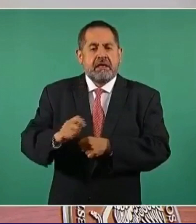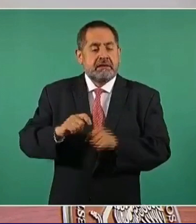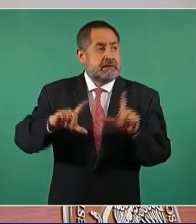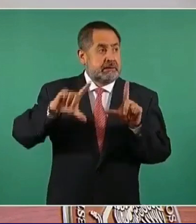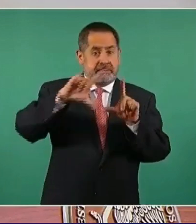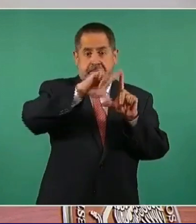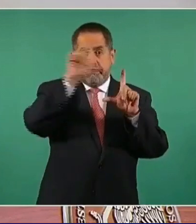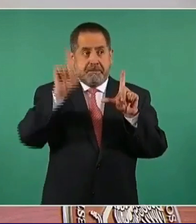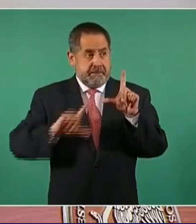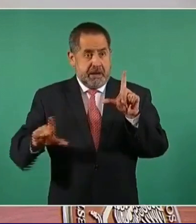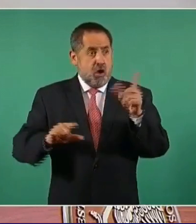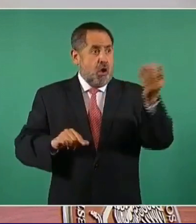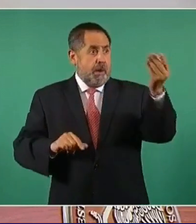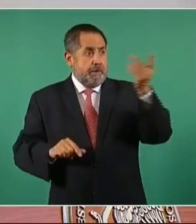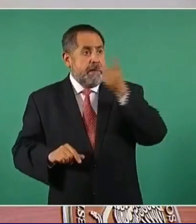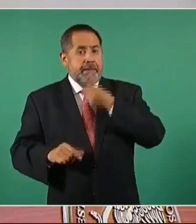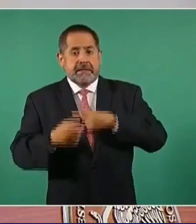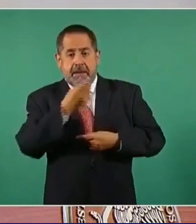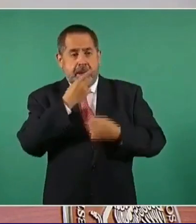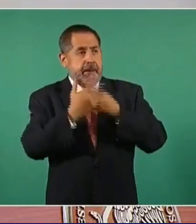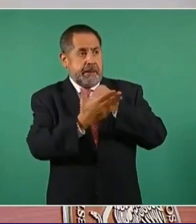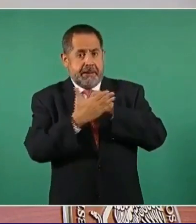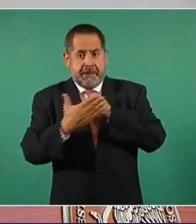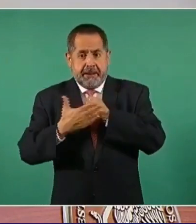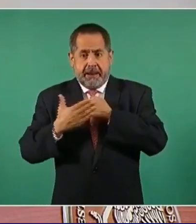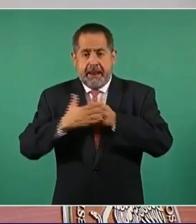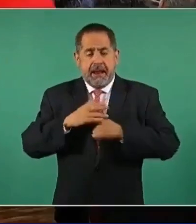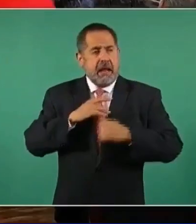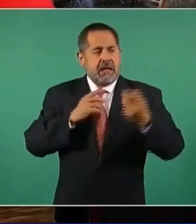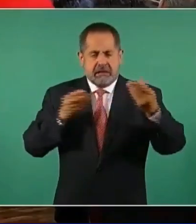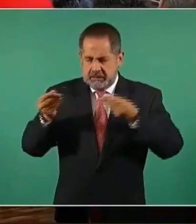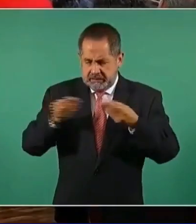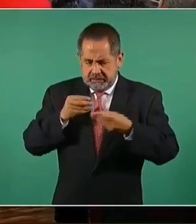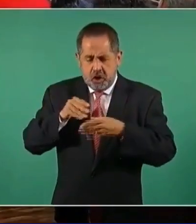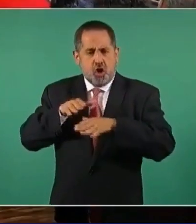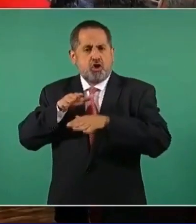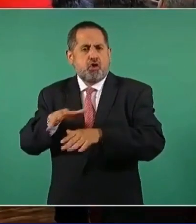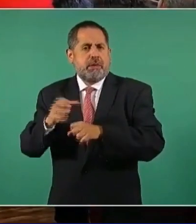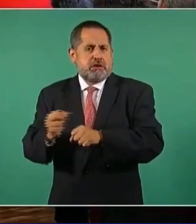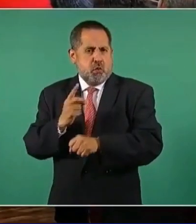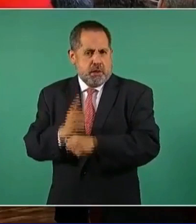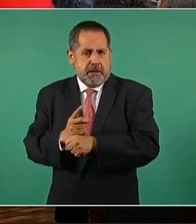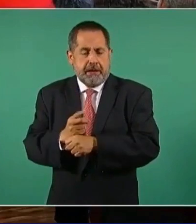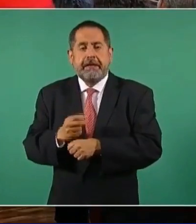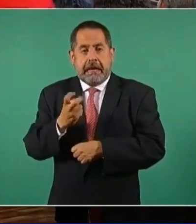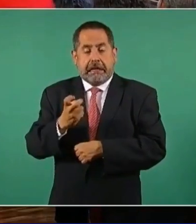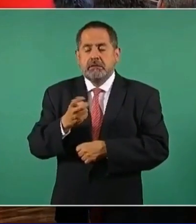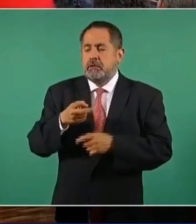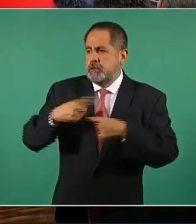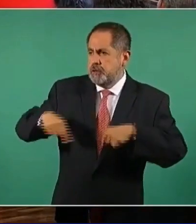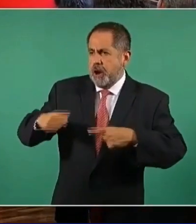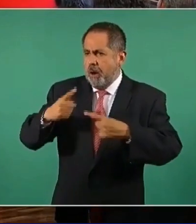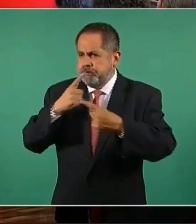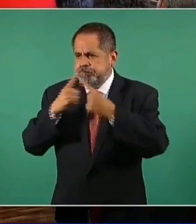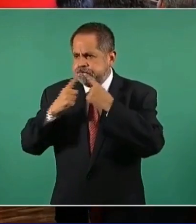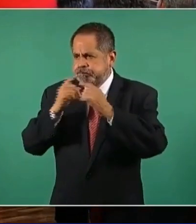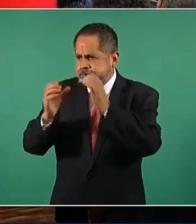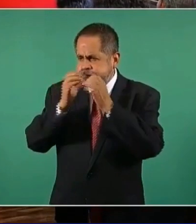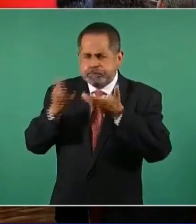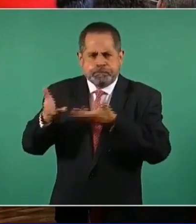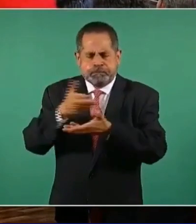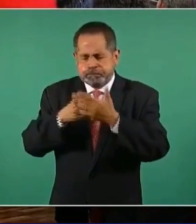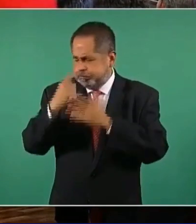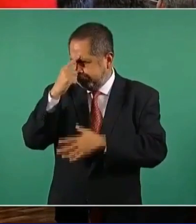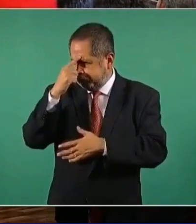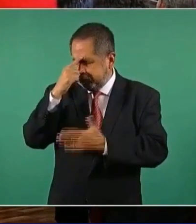sobre esta materia y se toman decisiones que permiten enfrentar